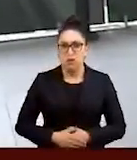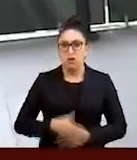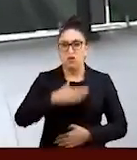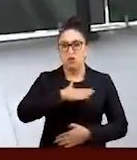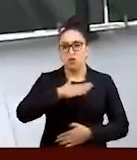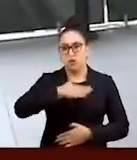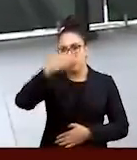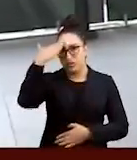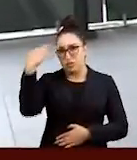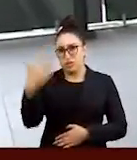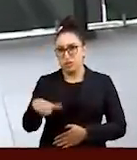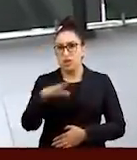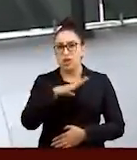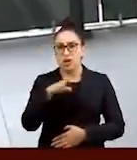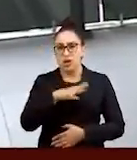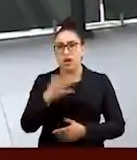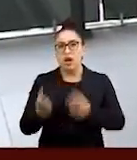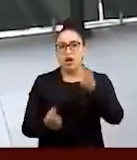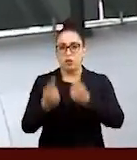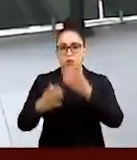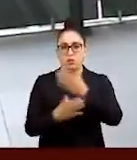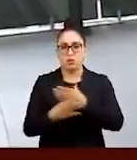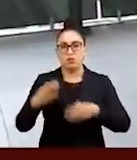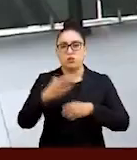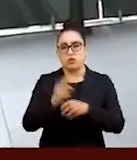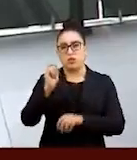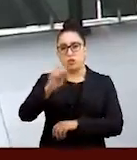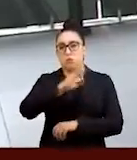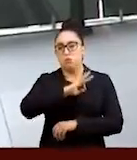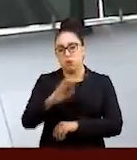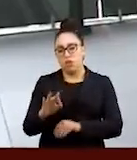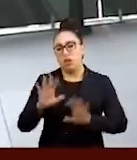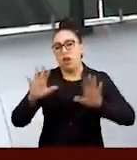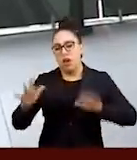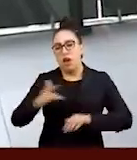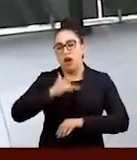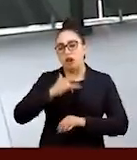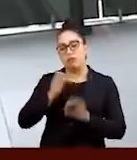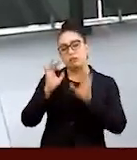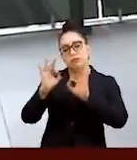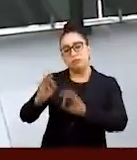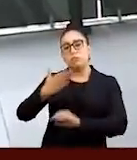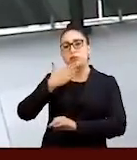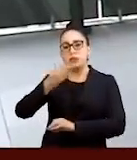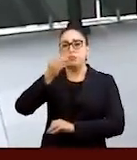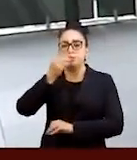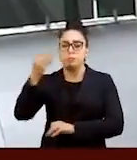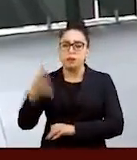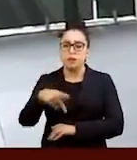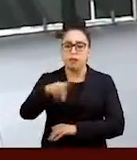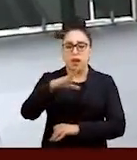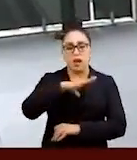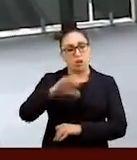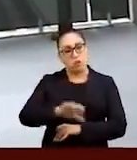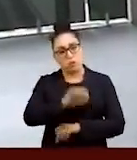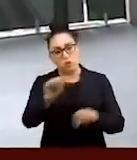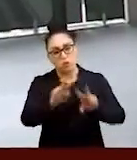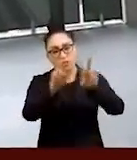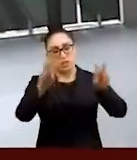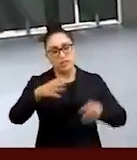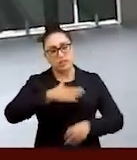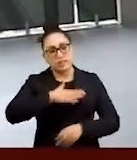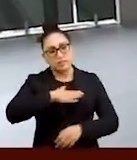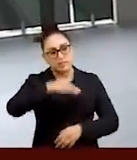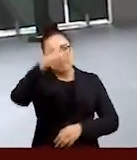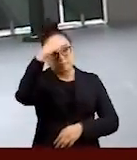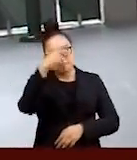que tiene partes salvables o plausibles incluso, pues hay otras que nosotros consideramos que es quererle